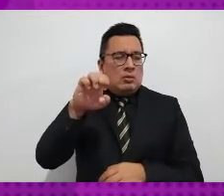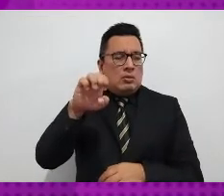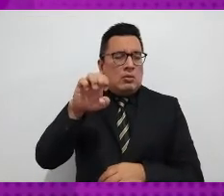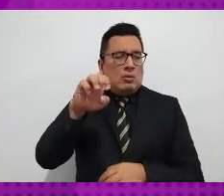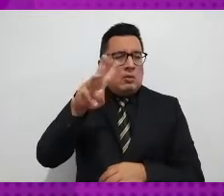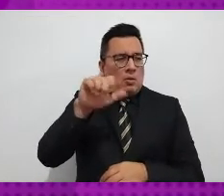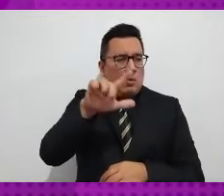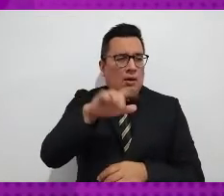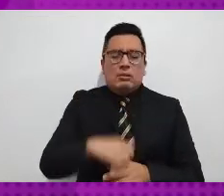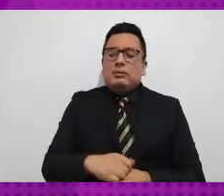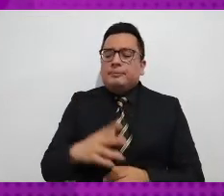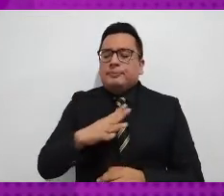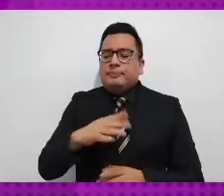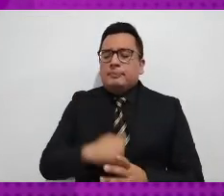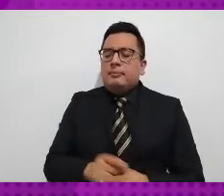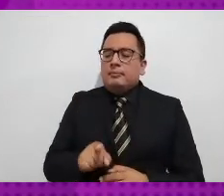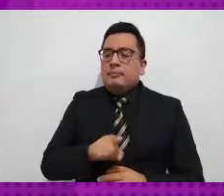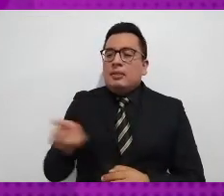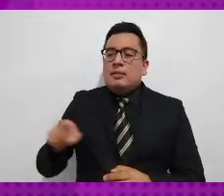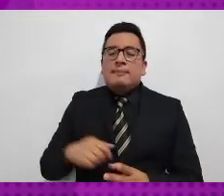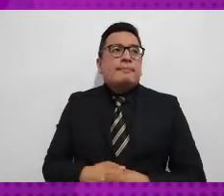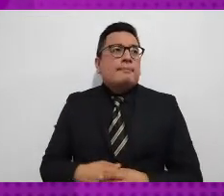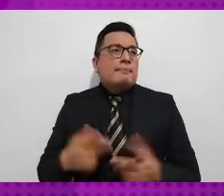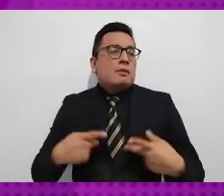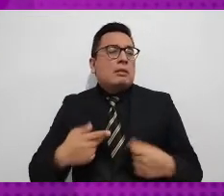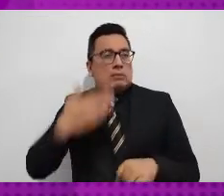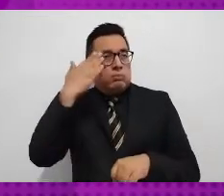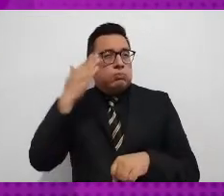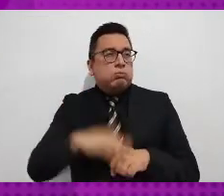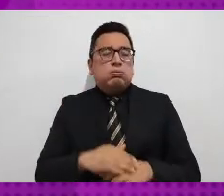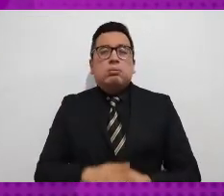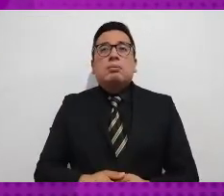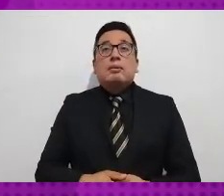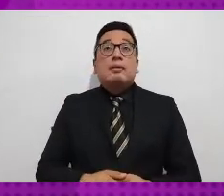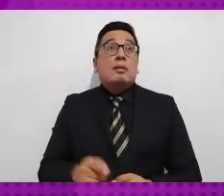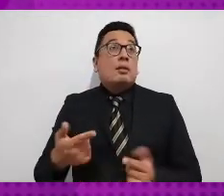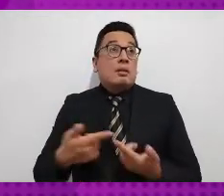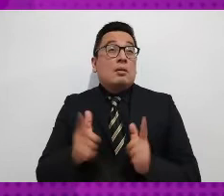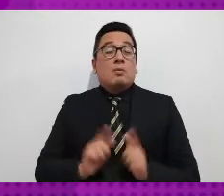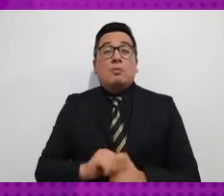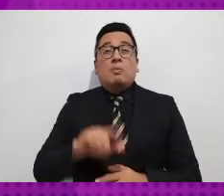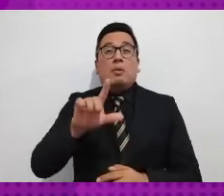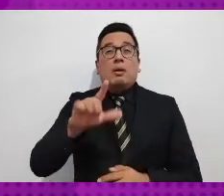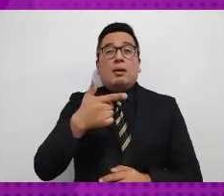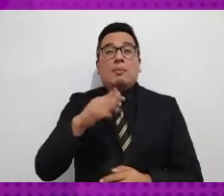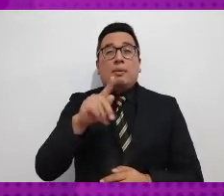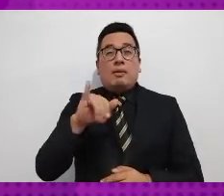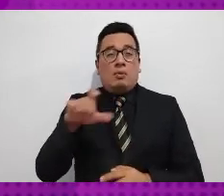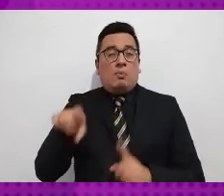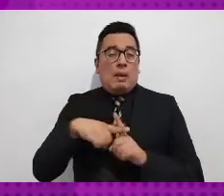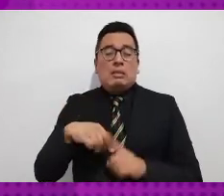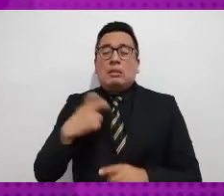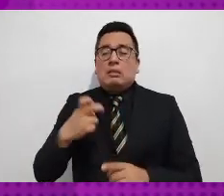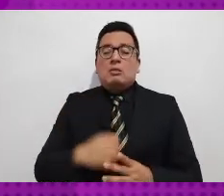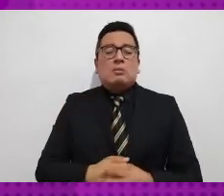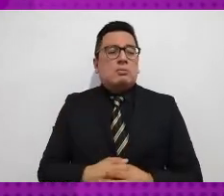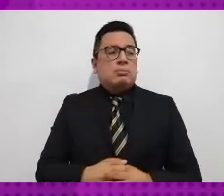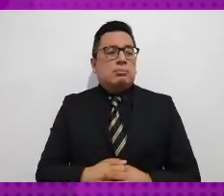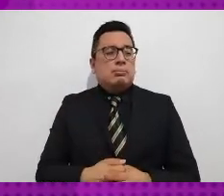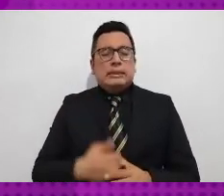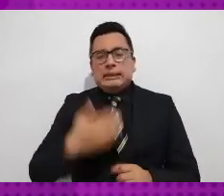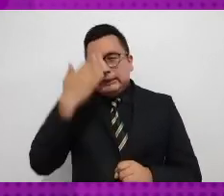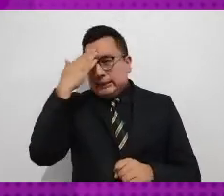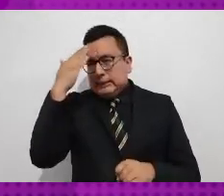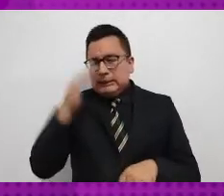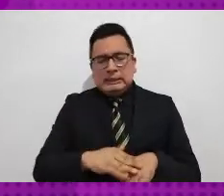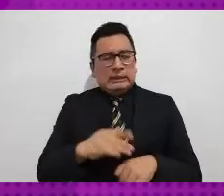empezó las personas pertenecientes a la diversidad tomaron esta lucha como algo, pues así como una fecha